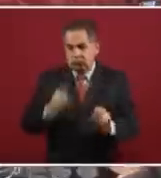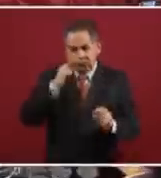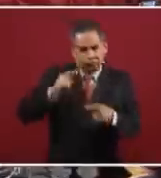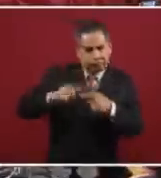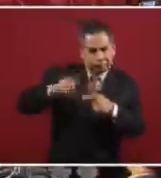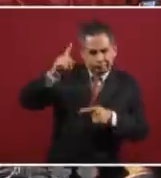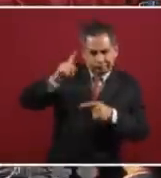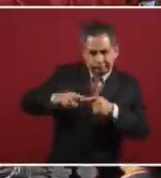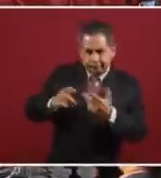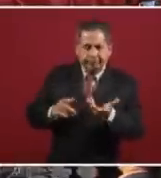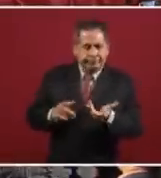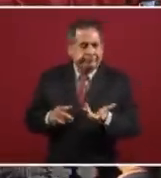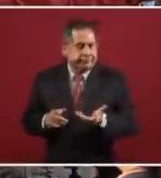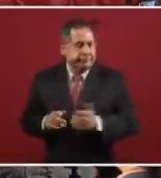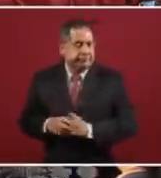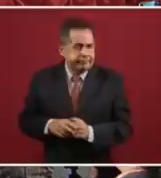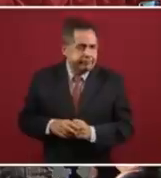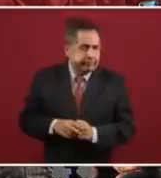La Asociación